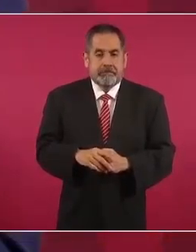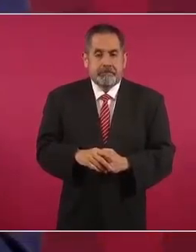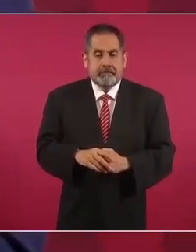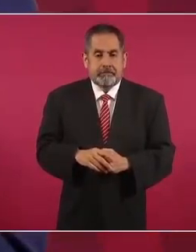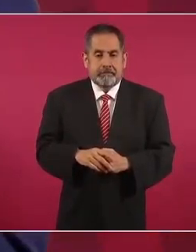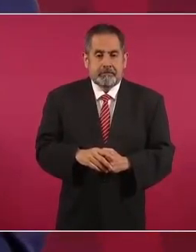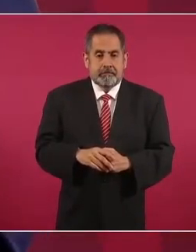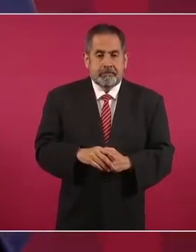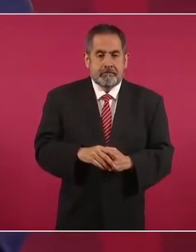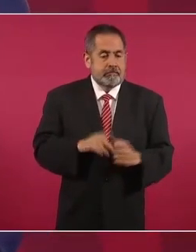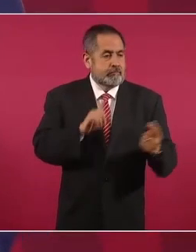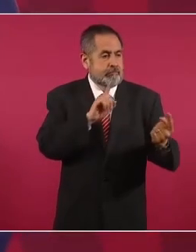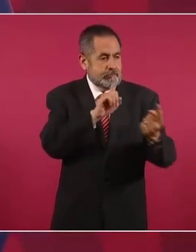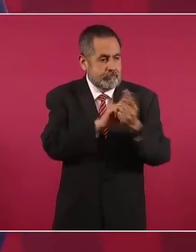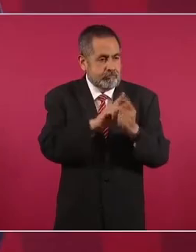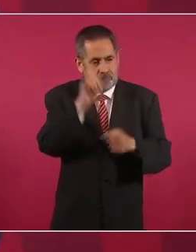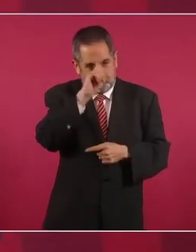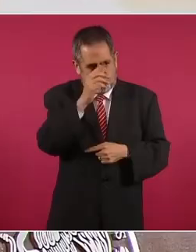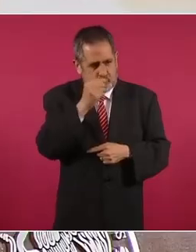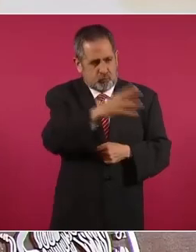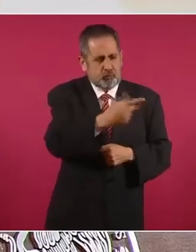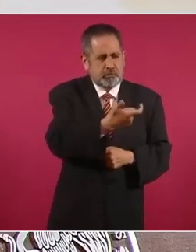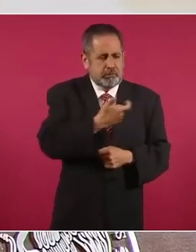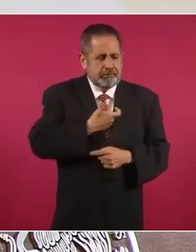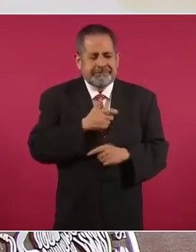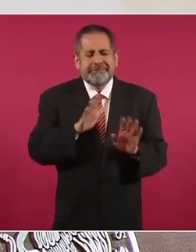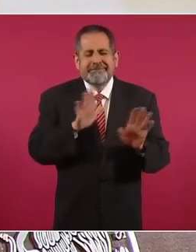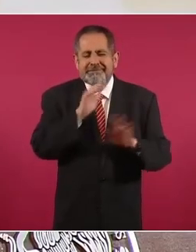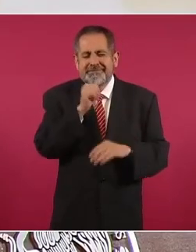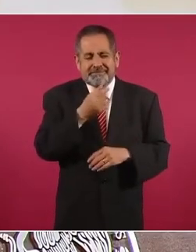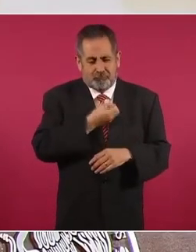Cualquier consulta causa honorario.